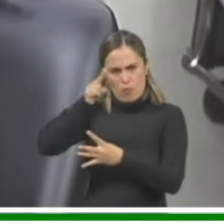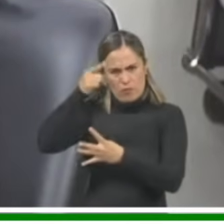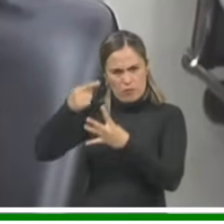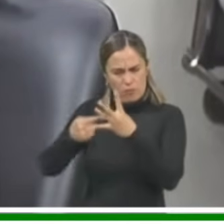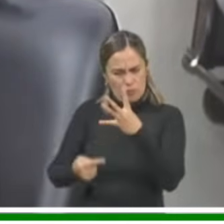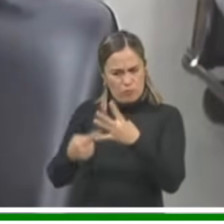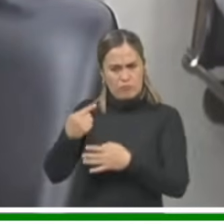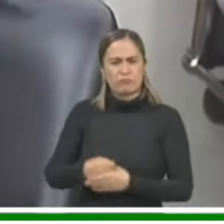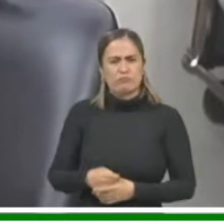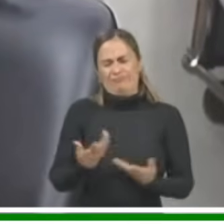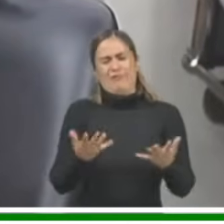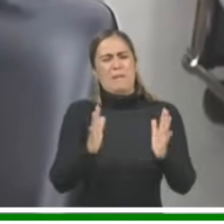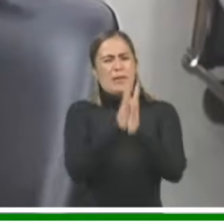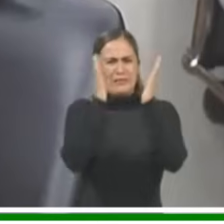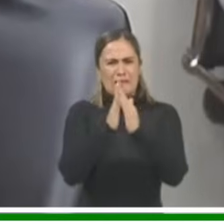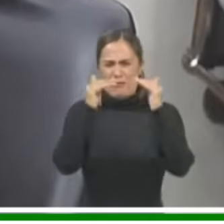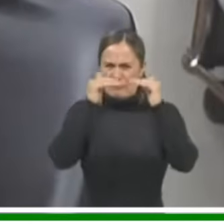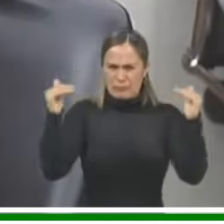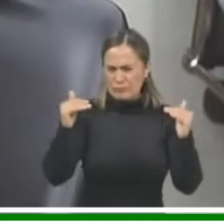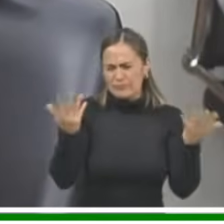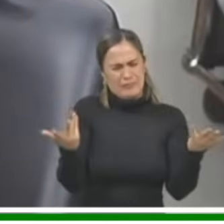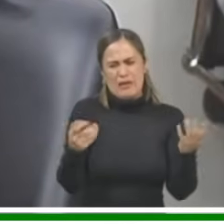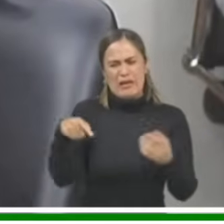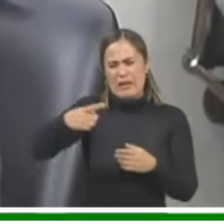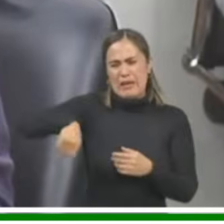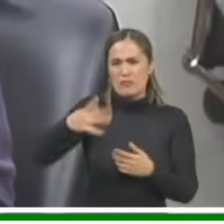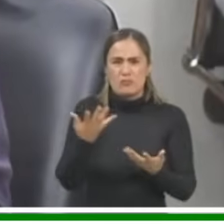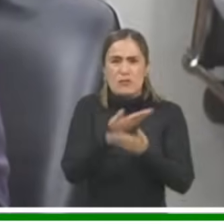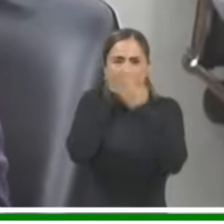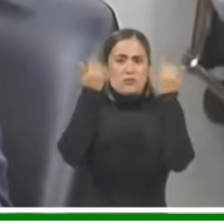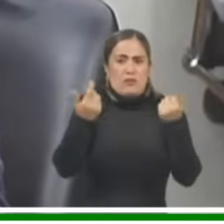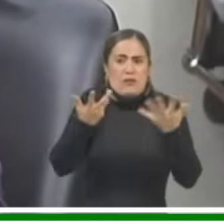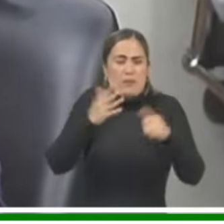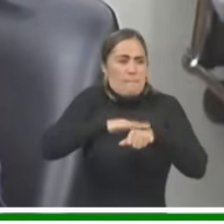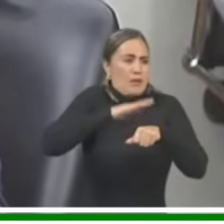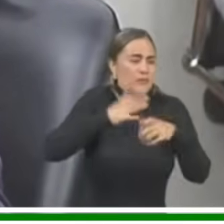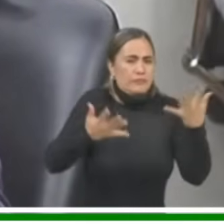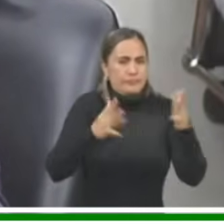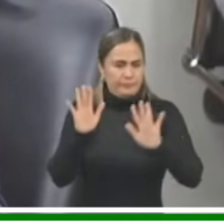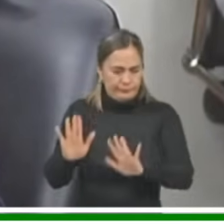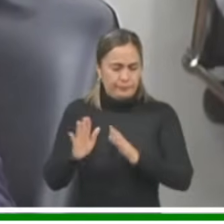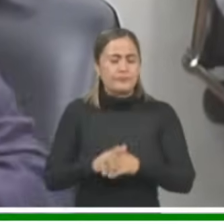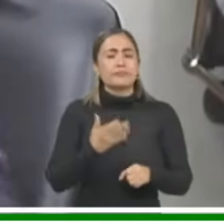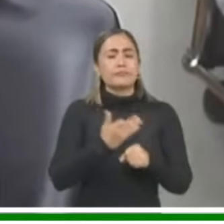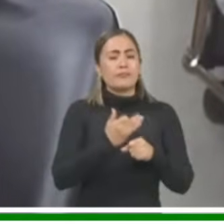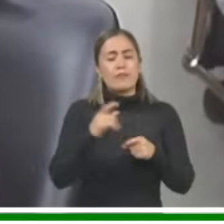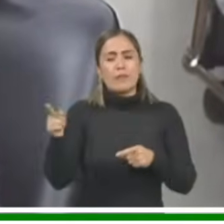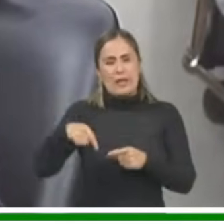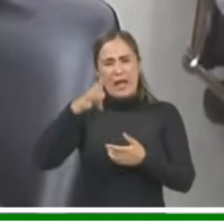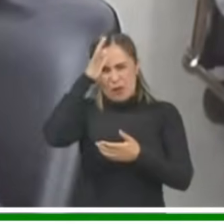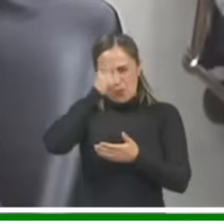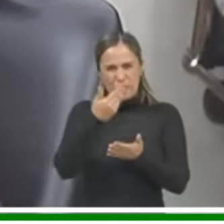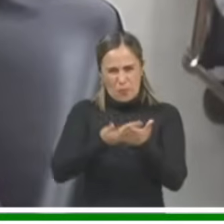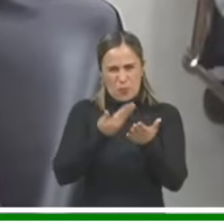democrático, lo vemos como un acto de desesperación. Pero voy a lo técnico. Incluso en el propio acuerdo que someten a la consideración de este